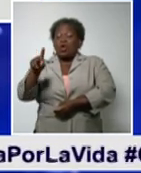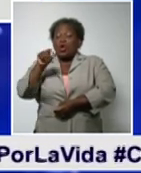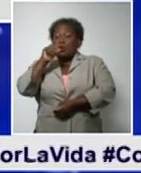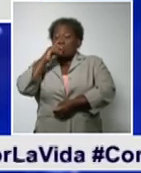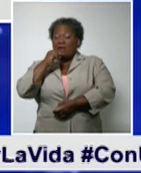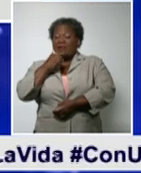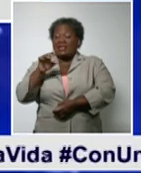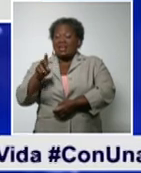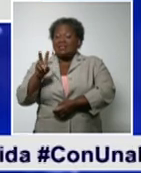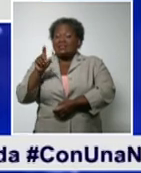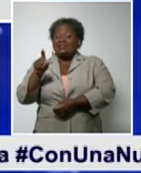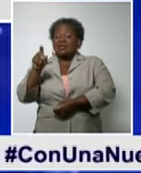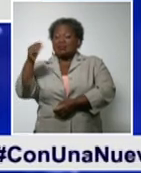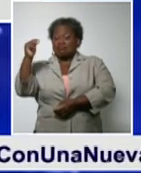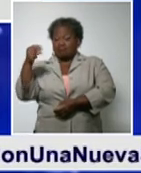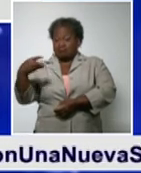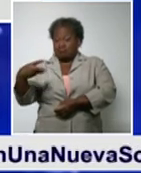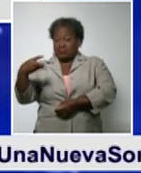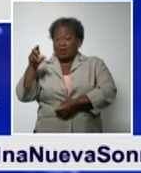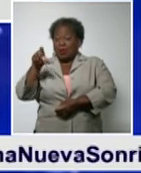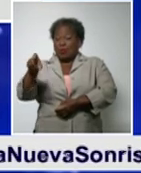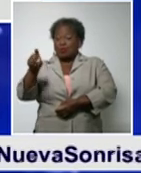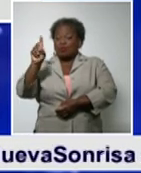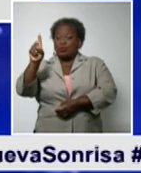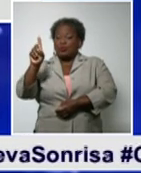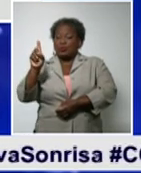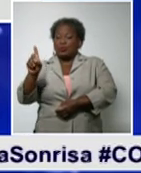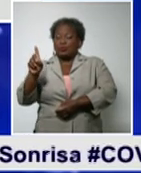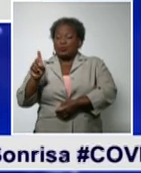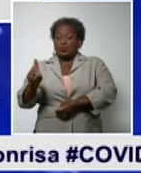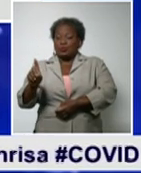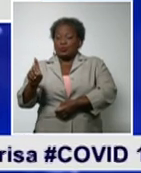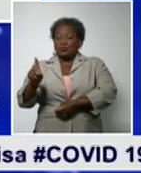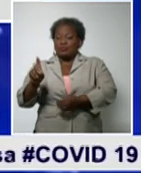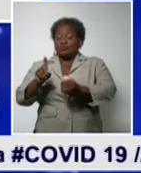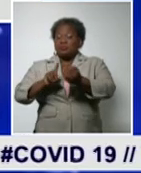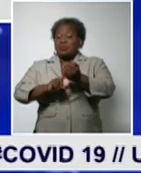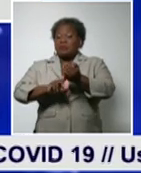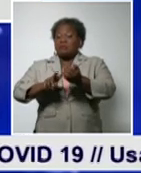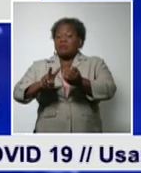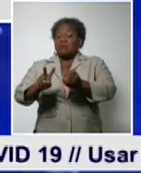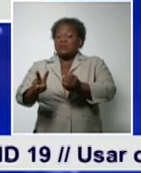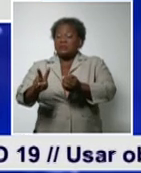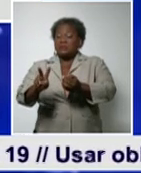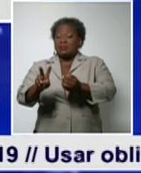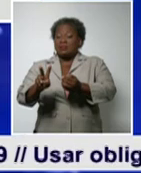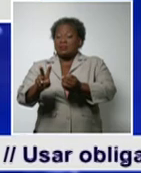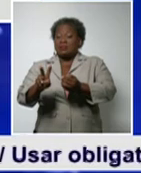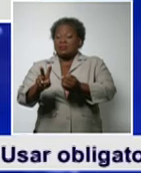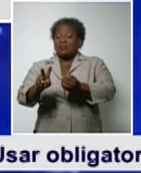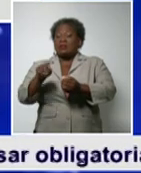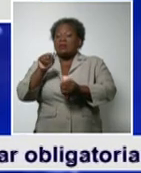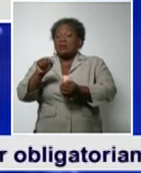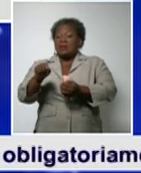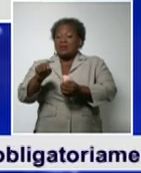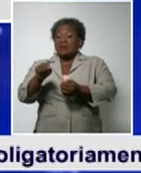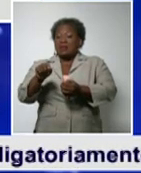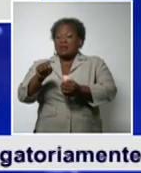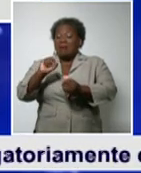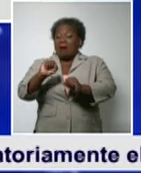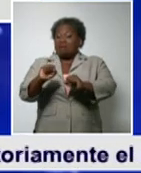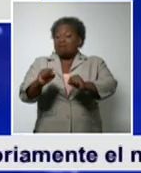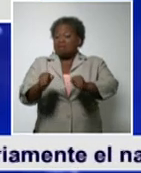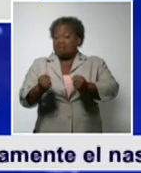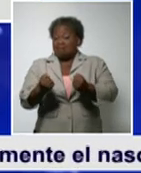y Vertiente con 1 cada uno. Es una provincia que van arreciando más la medida